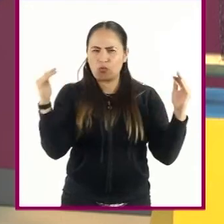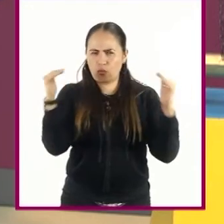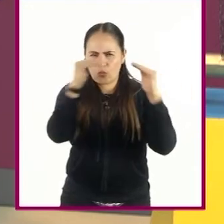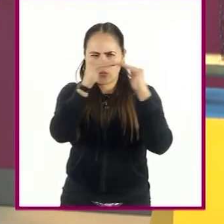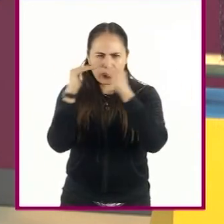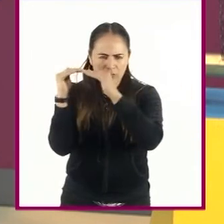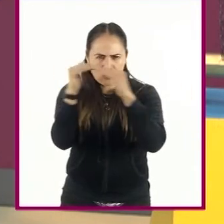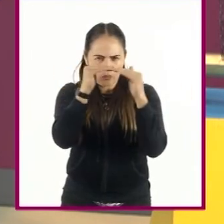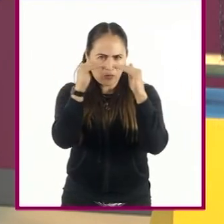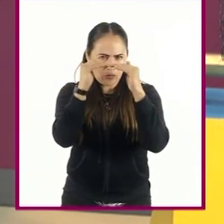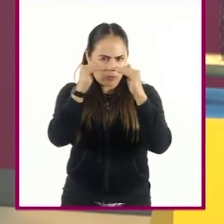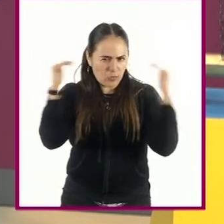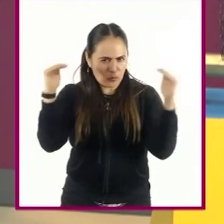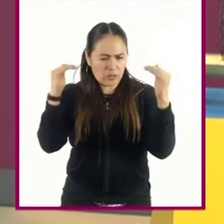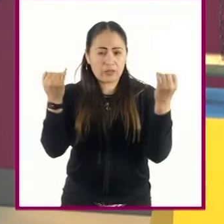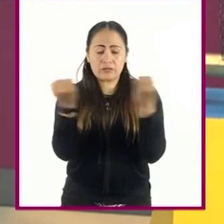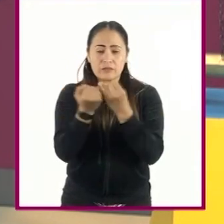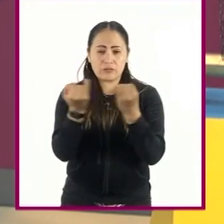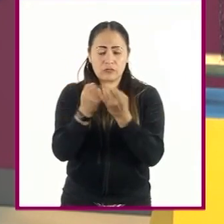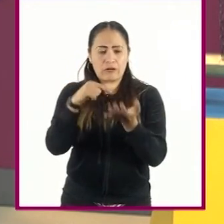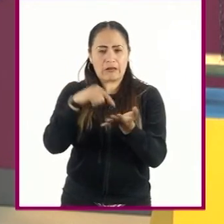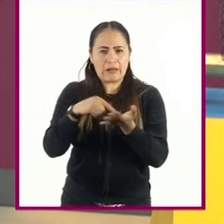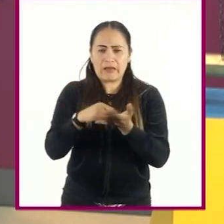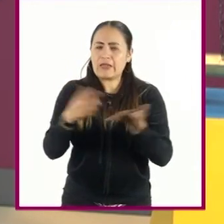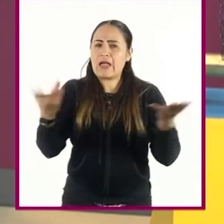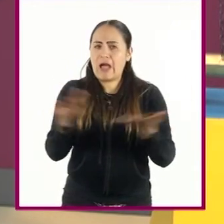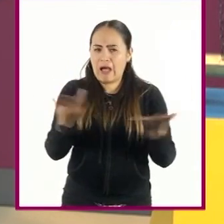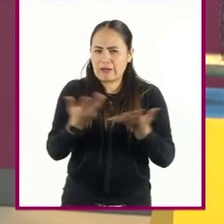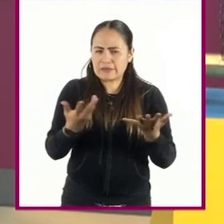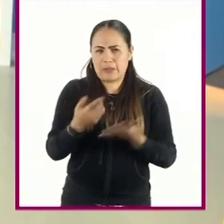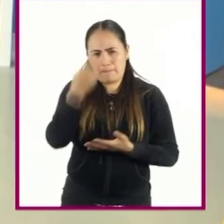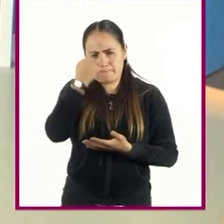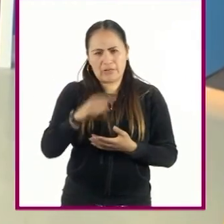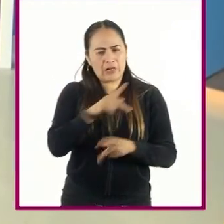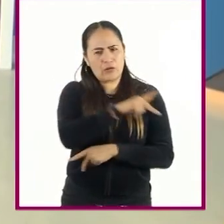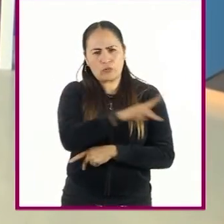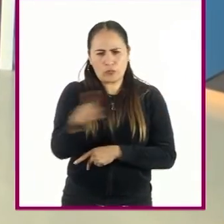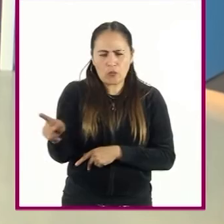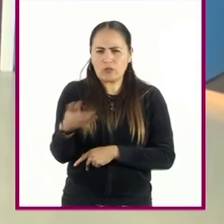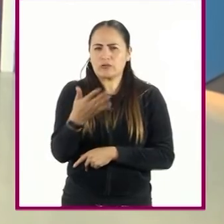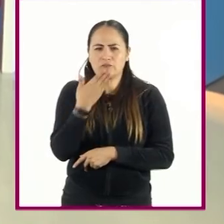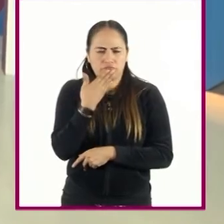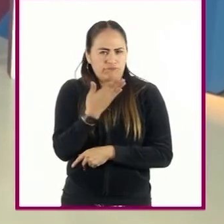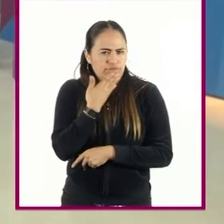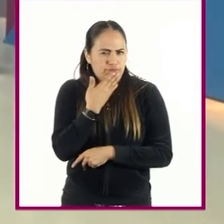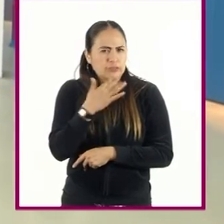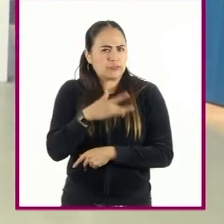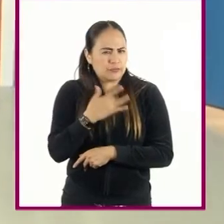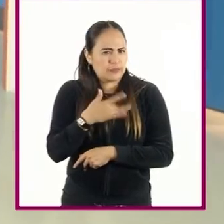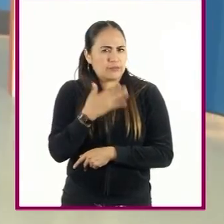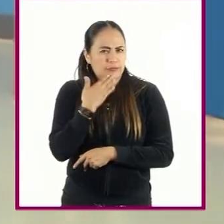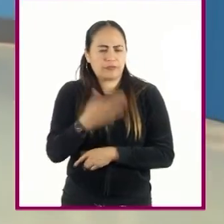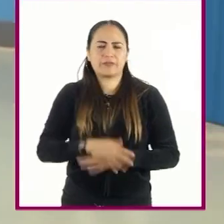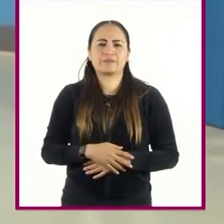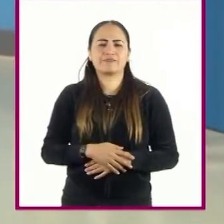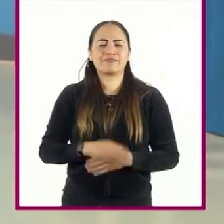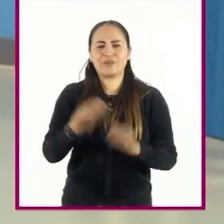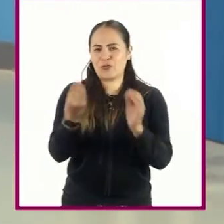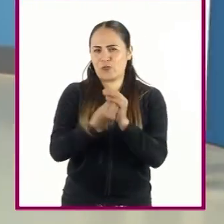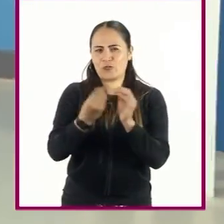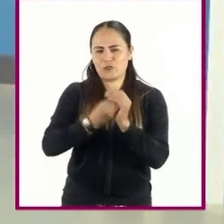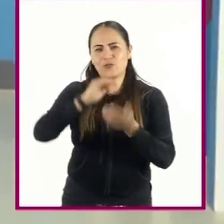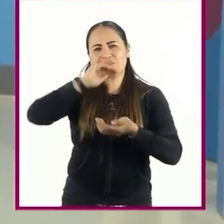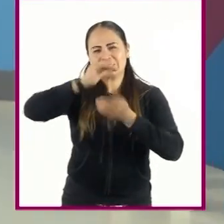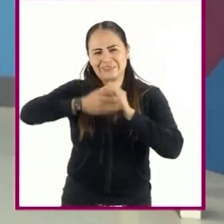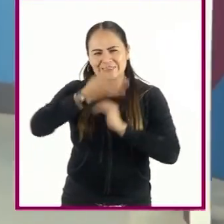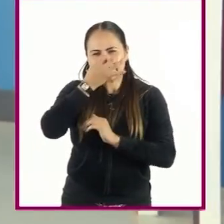construir principios para procurar el bien de todas y todos. Estamos llegando al final de la sesión, pero